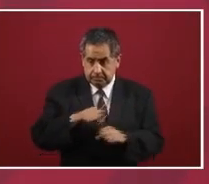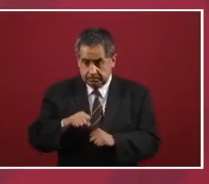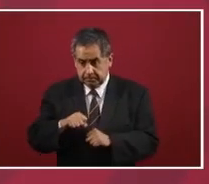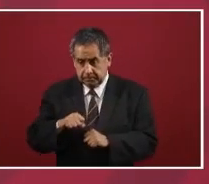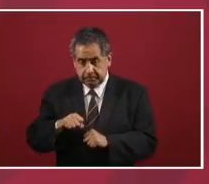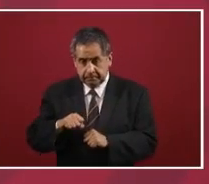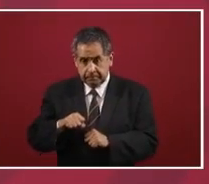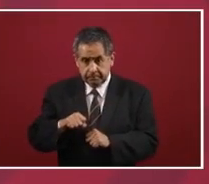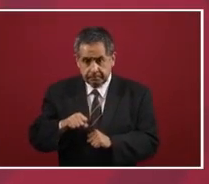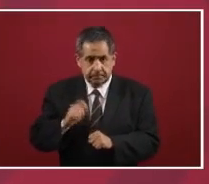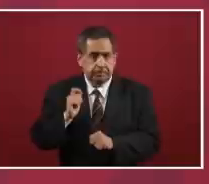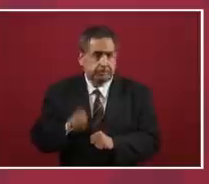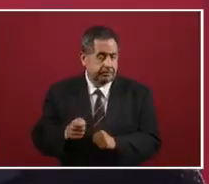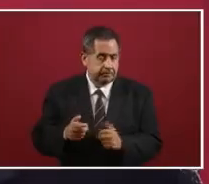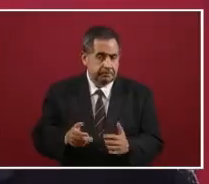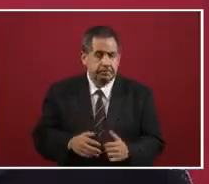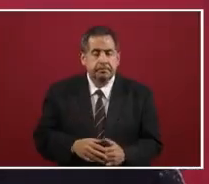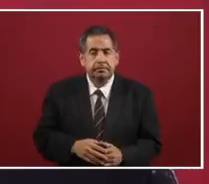por